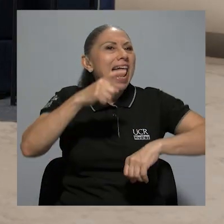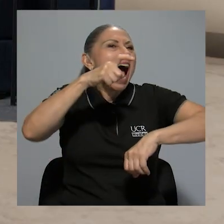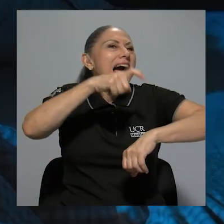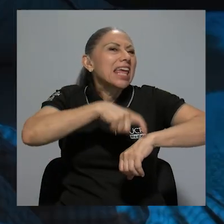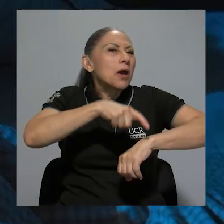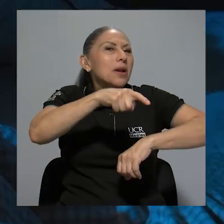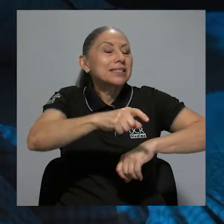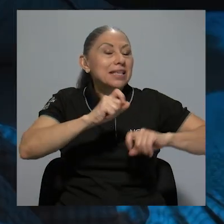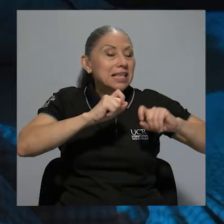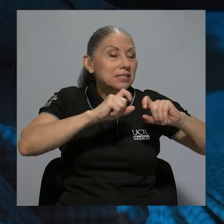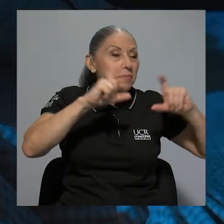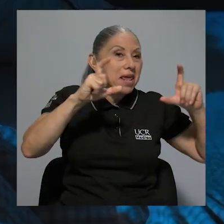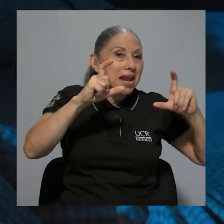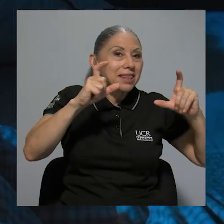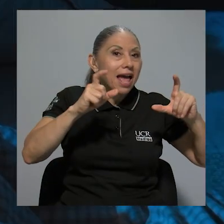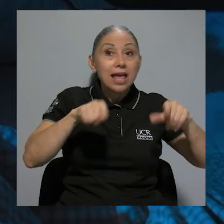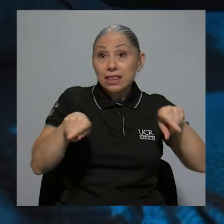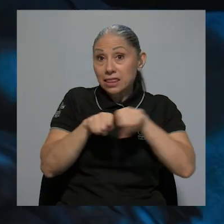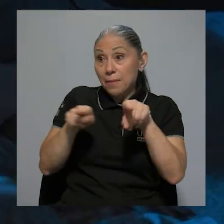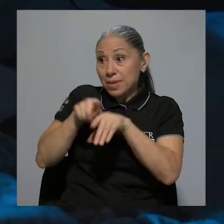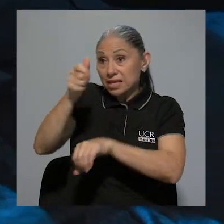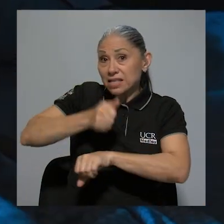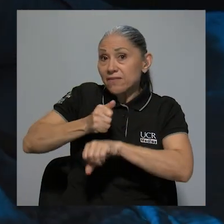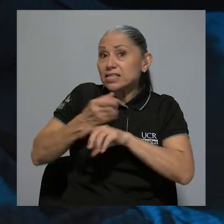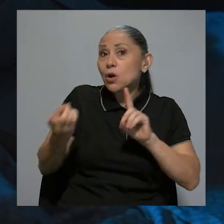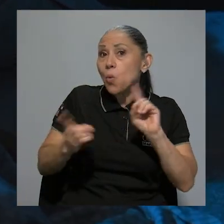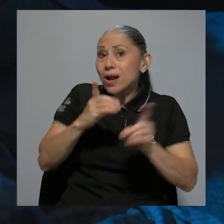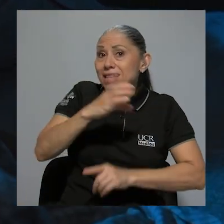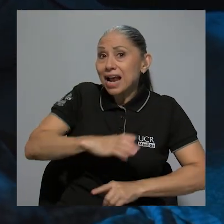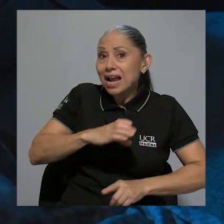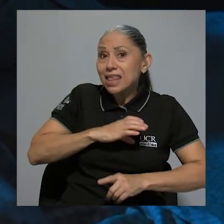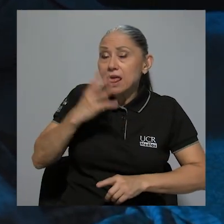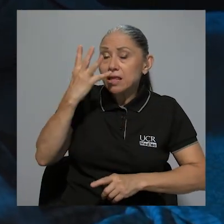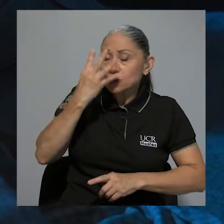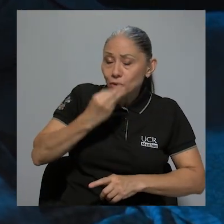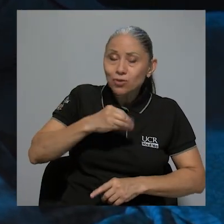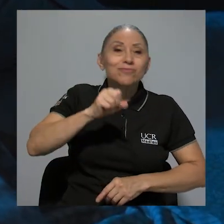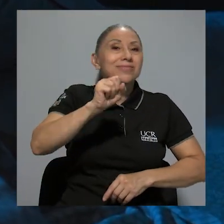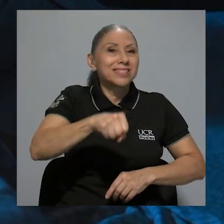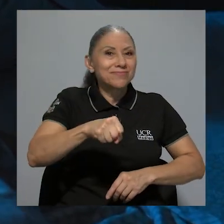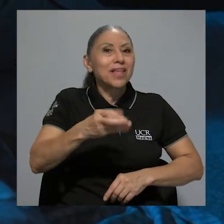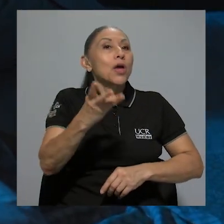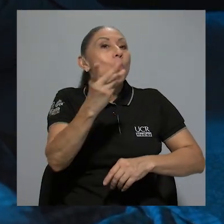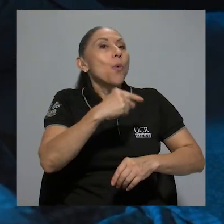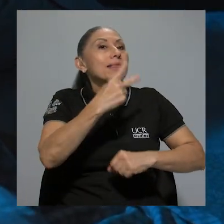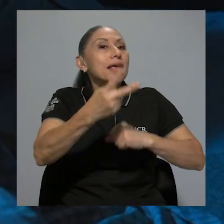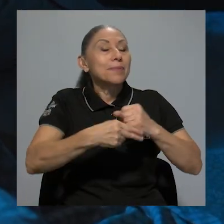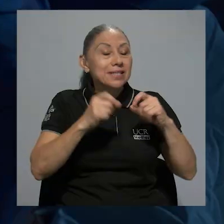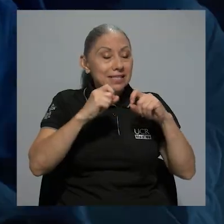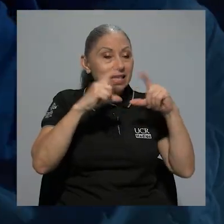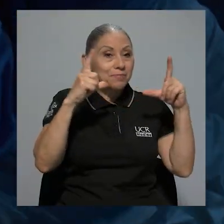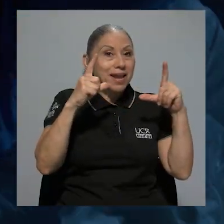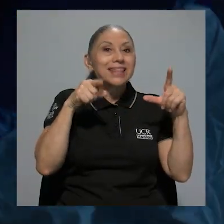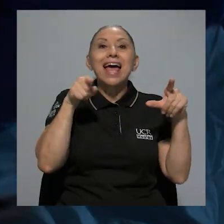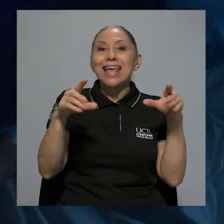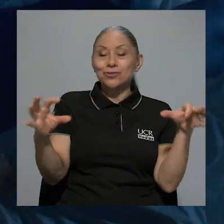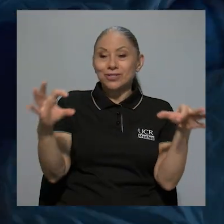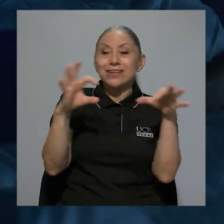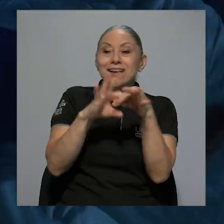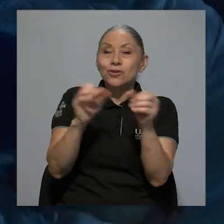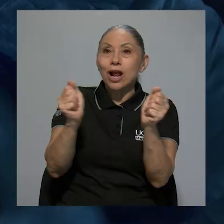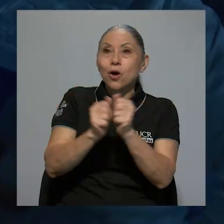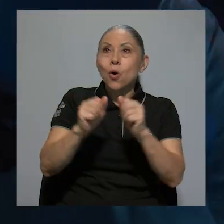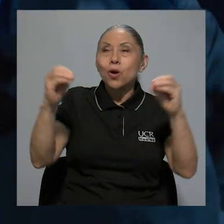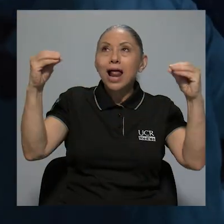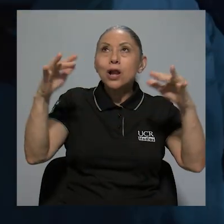qué horas se despierta. Y determina la calidad del sueño también. La calidad del sueño, cuántas veces se despierta en la noche y relacionarlo igual con la luz, con el